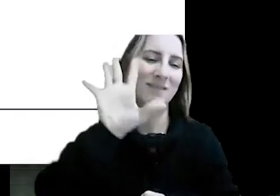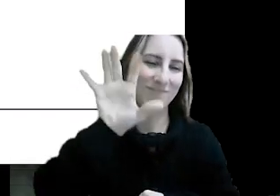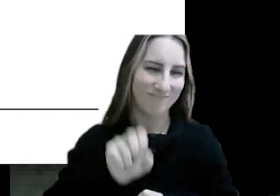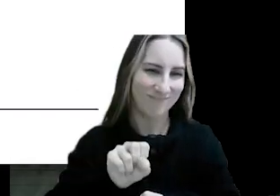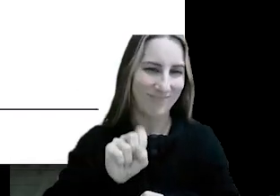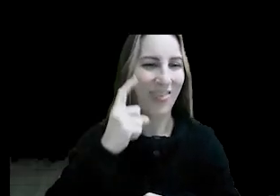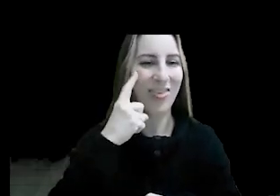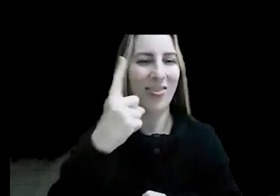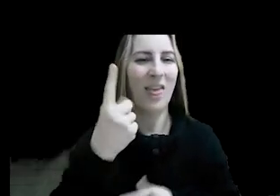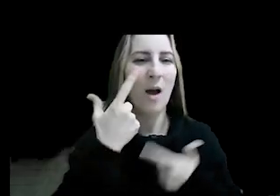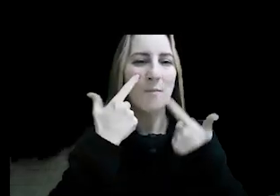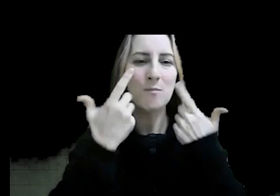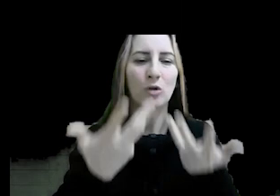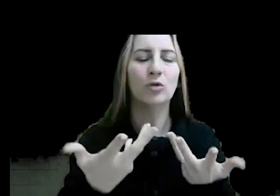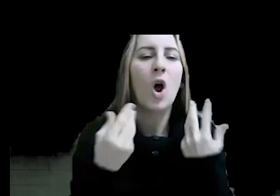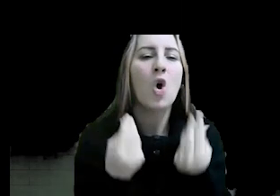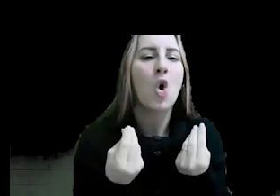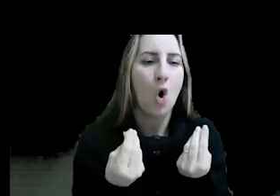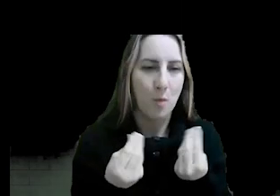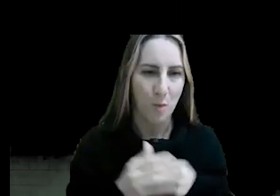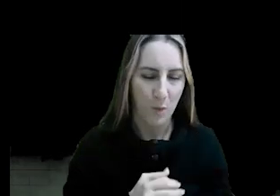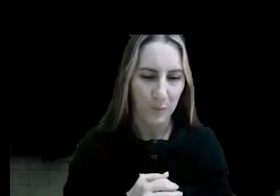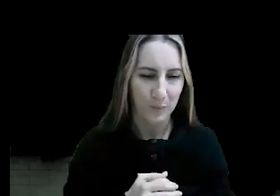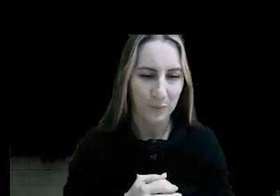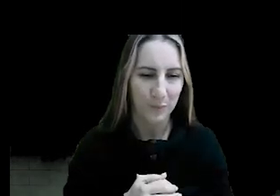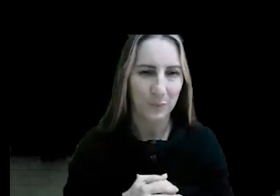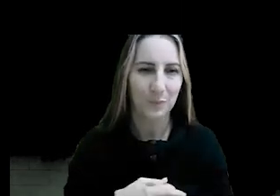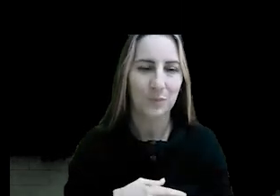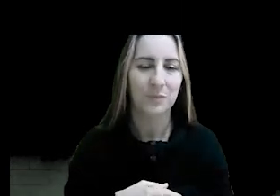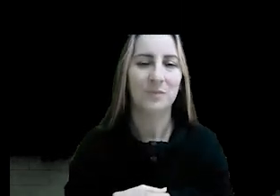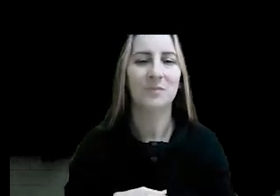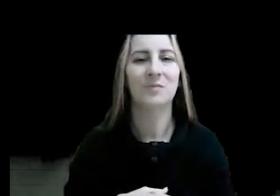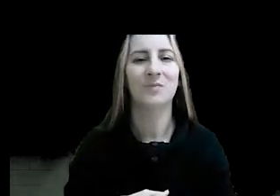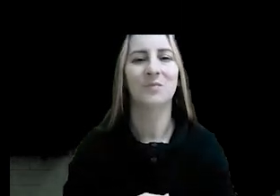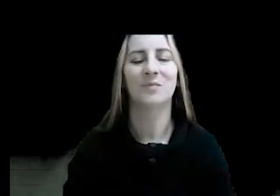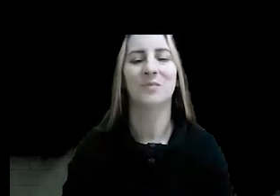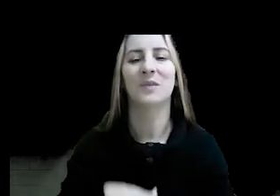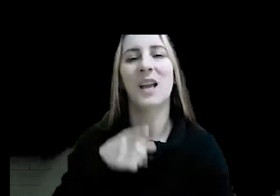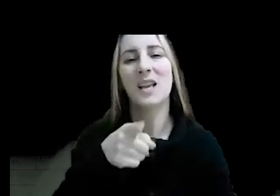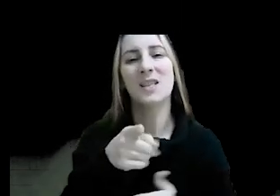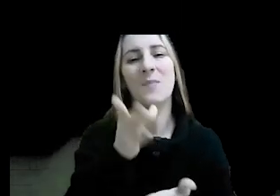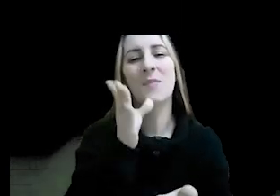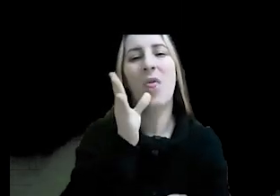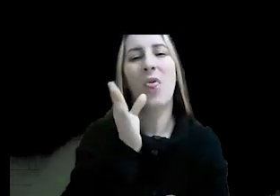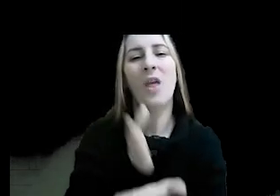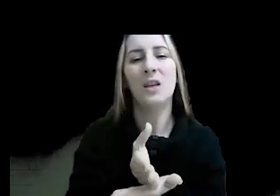era demostrar el cómo eh, la, este delito